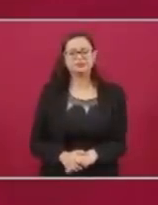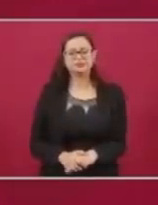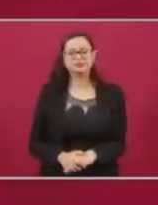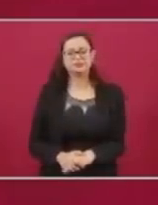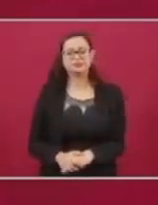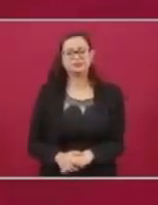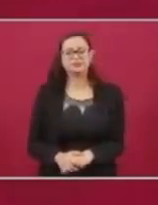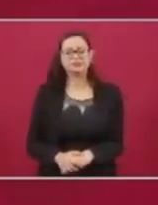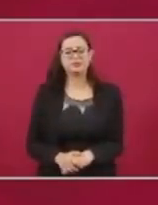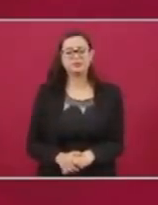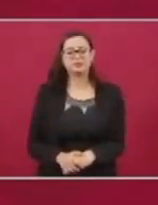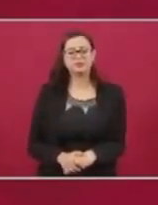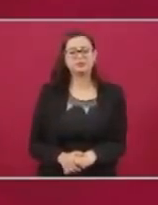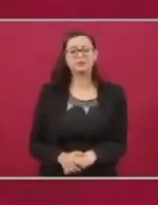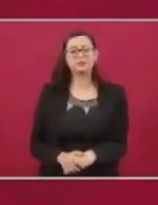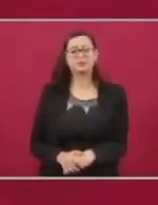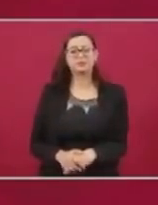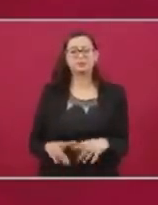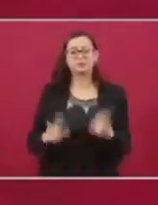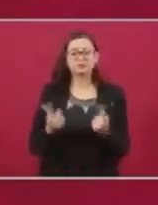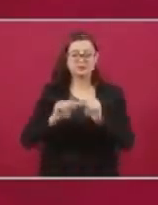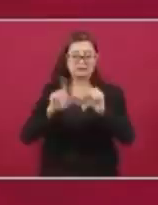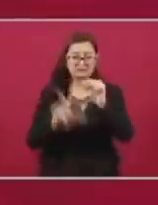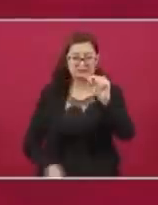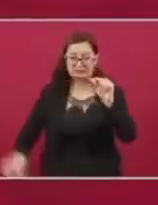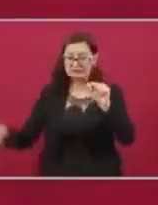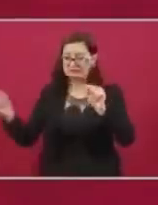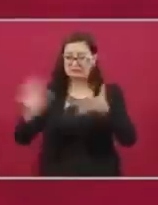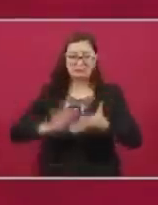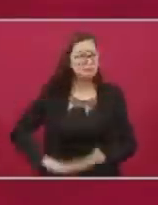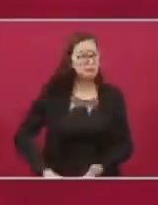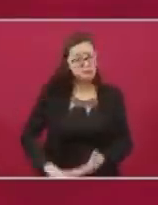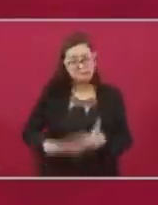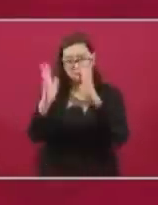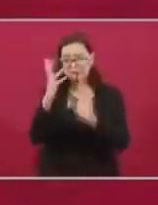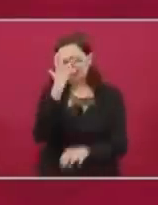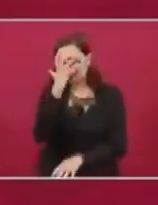Tenemos un problema serio de inseguridad y de violencia